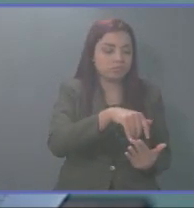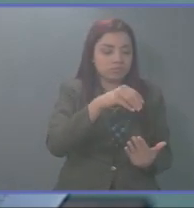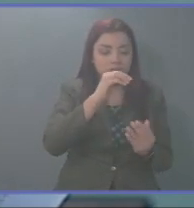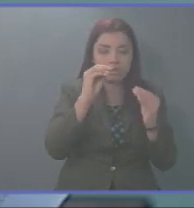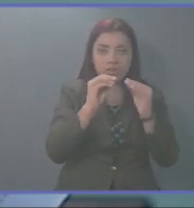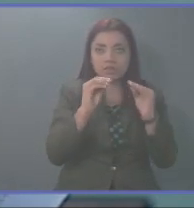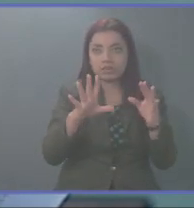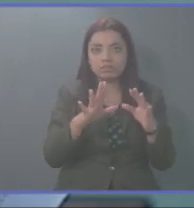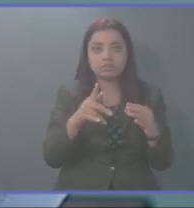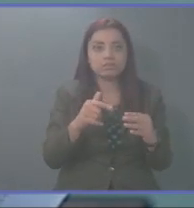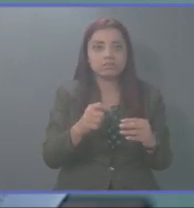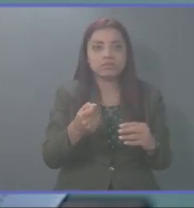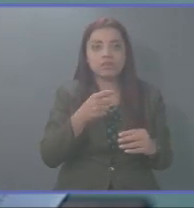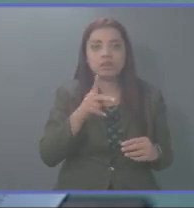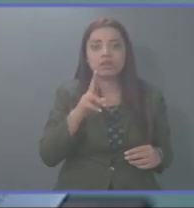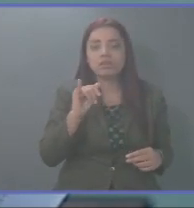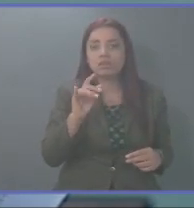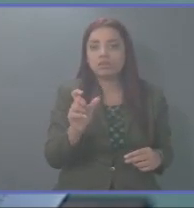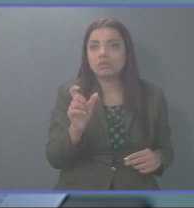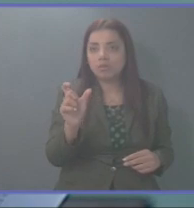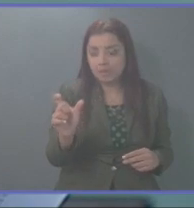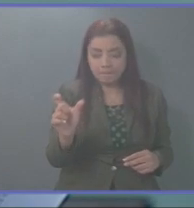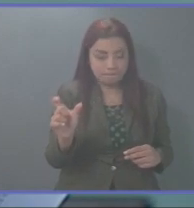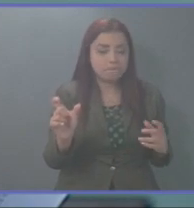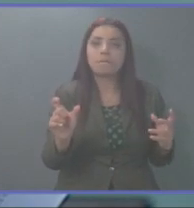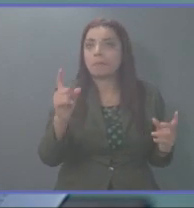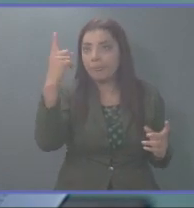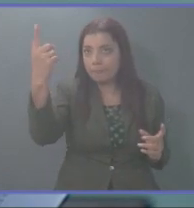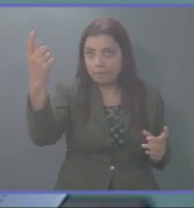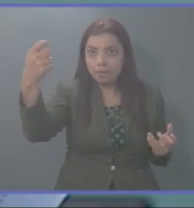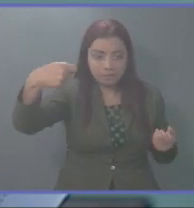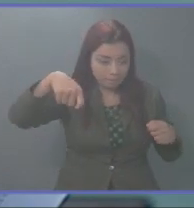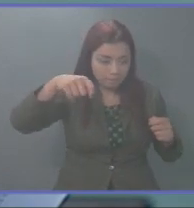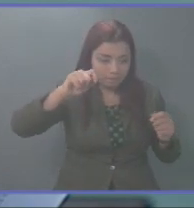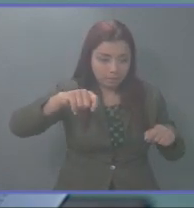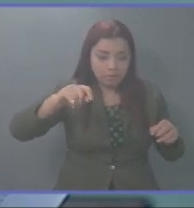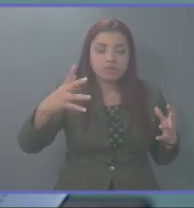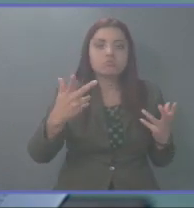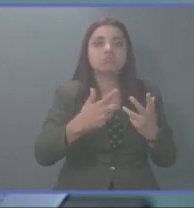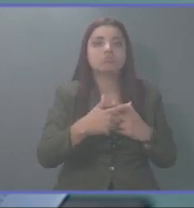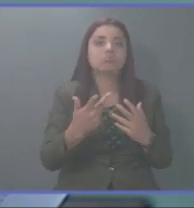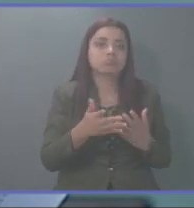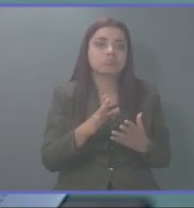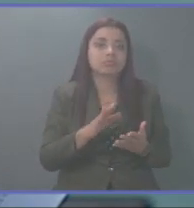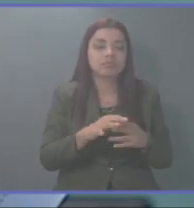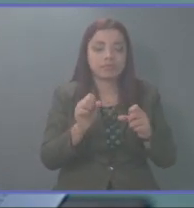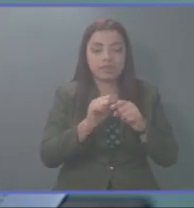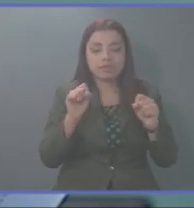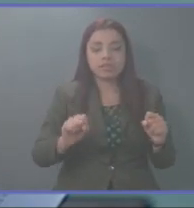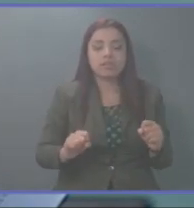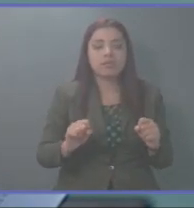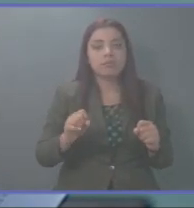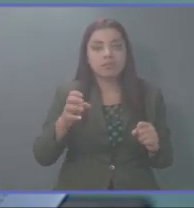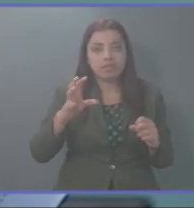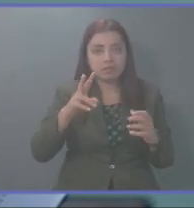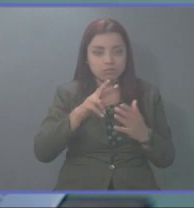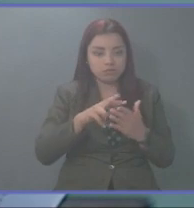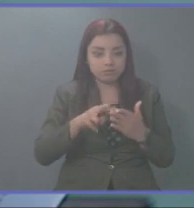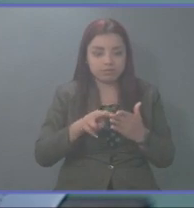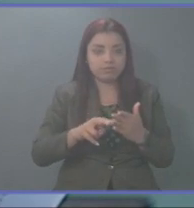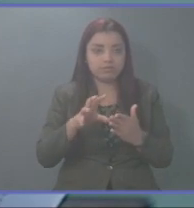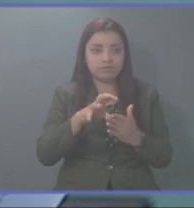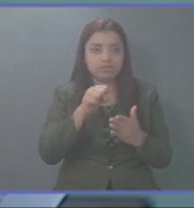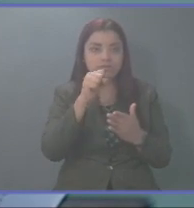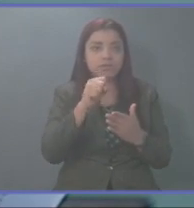digital del documento único de identidad. Para ello se establecerá un sistema de lectura de código de barra y un dispositivo que despliegue